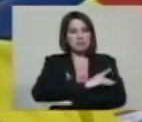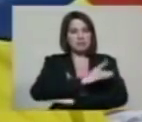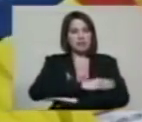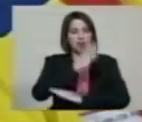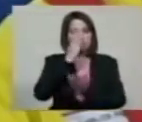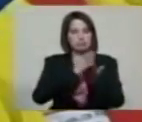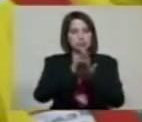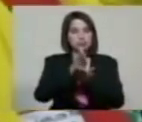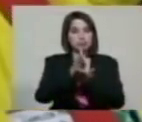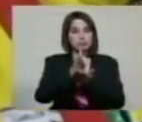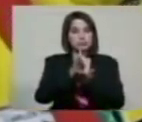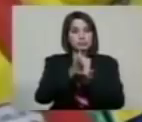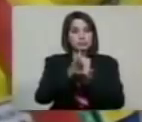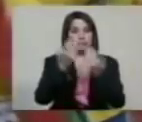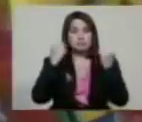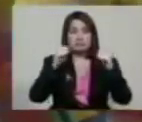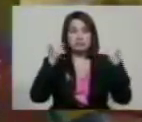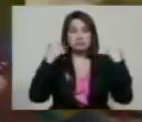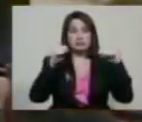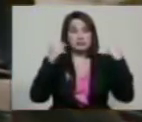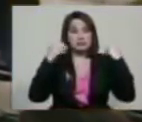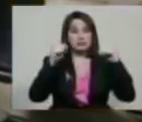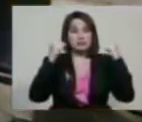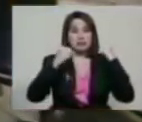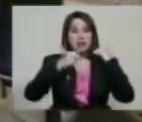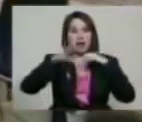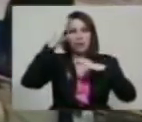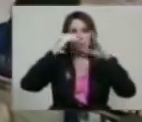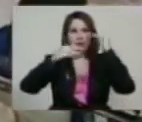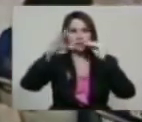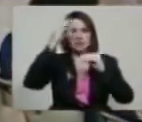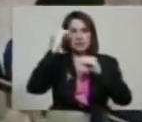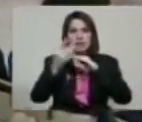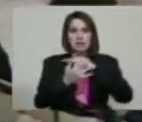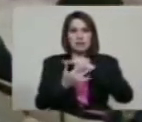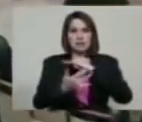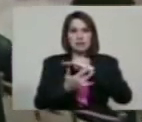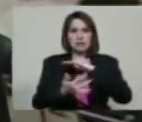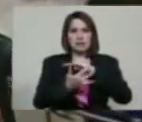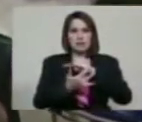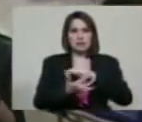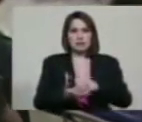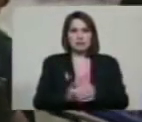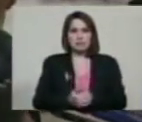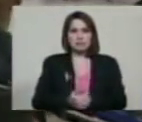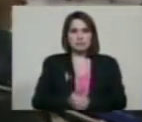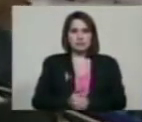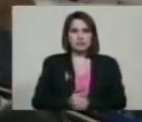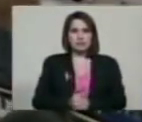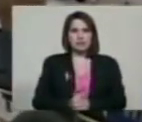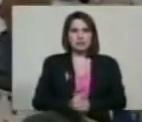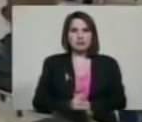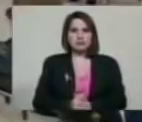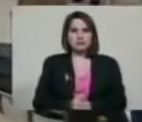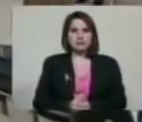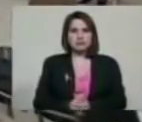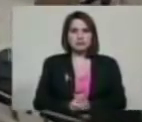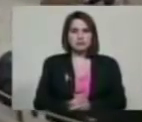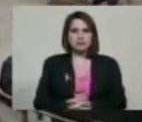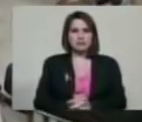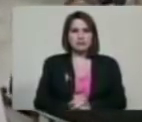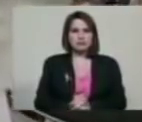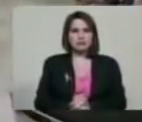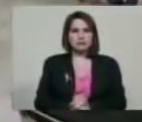física, en el aprendizaje de las técnicas. Nosotros tenemos que invertir